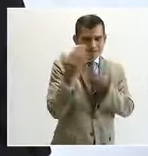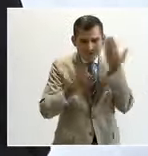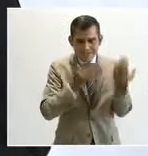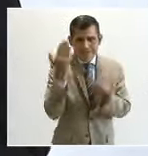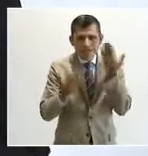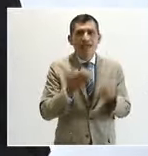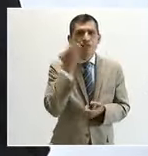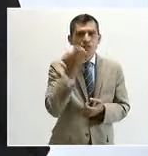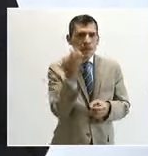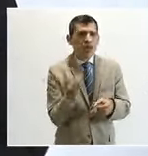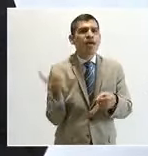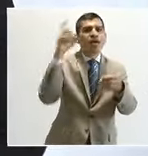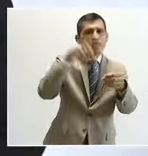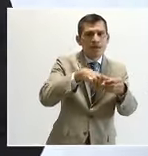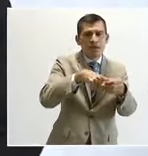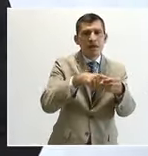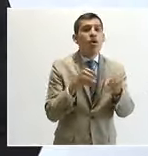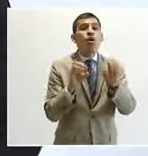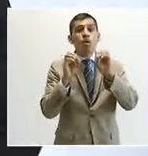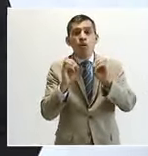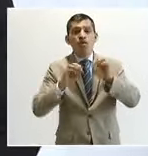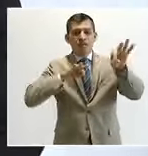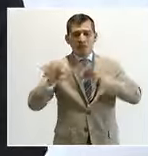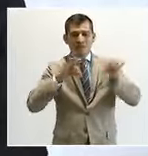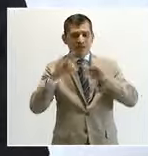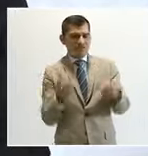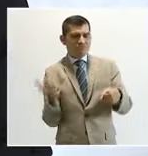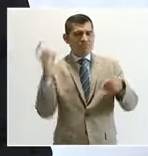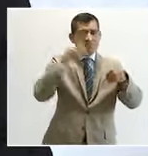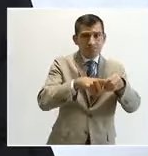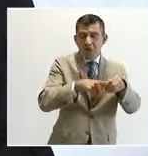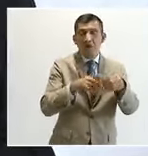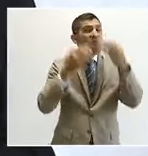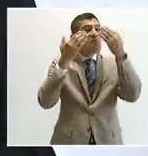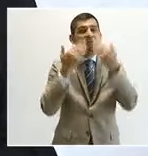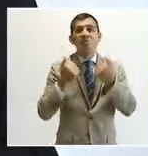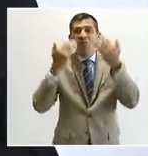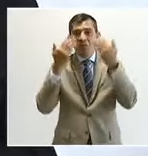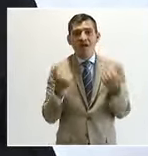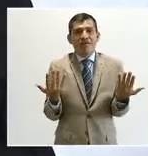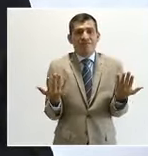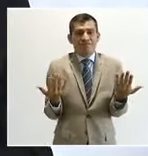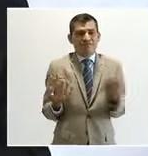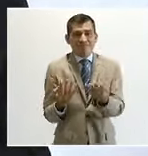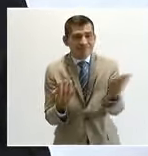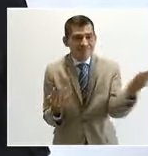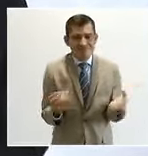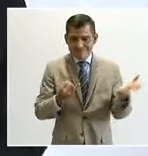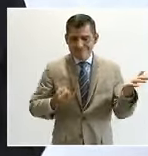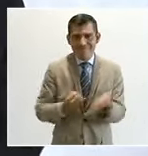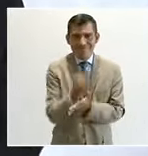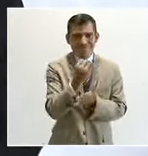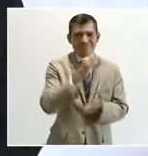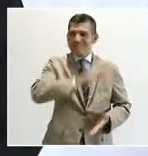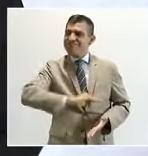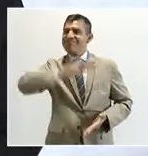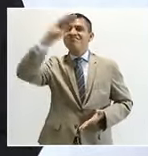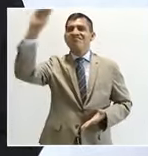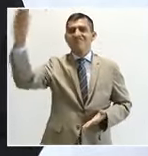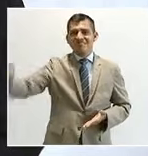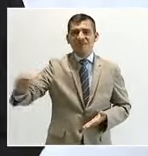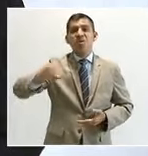ni posibilidad de trabajo y muchos decidieron irse a buscarse la vida